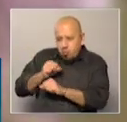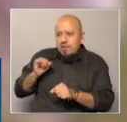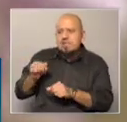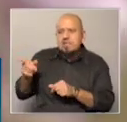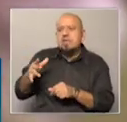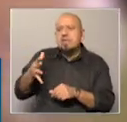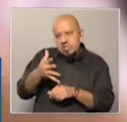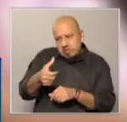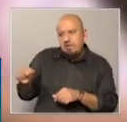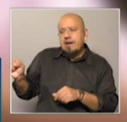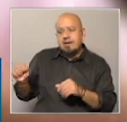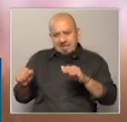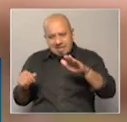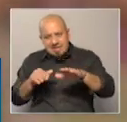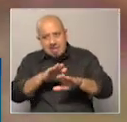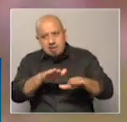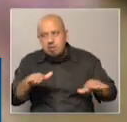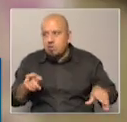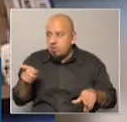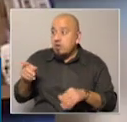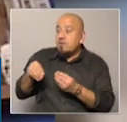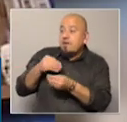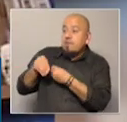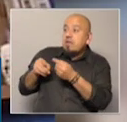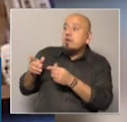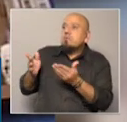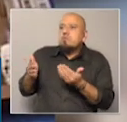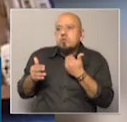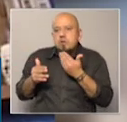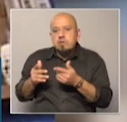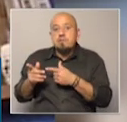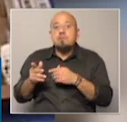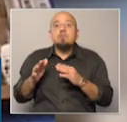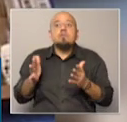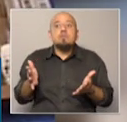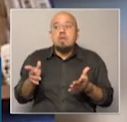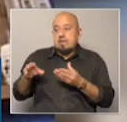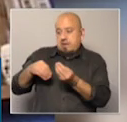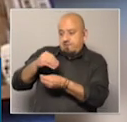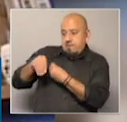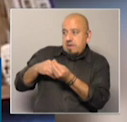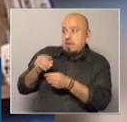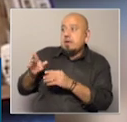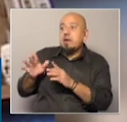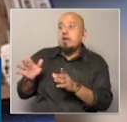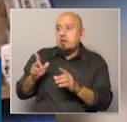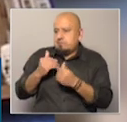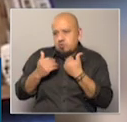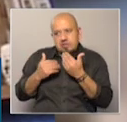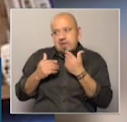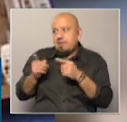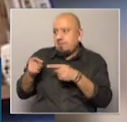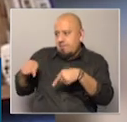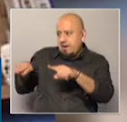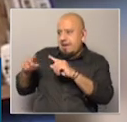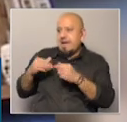con el niño. ¿Esas familias tienen y están preparadas? No. Esas familias están preparadas para ser familias de acogimiento. No están preparadas para ser